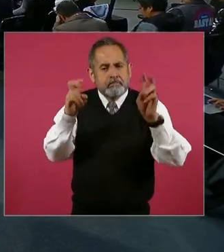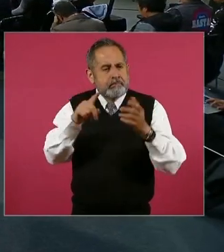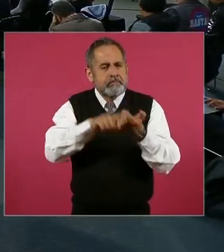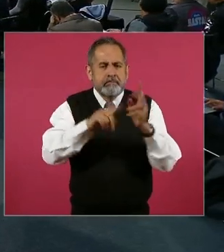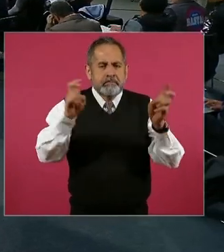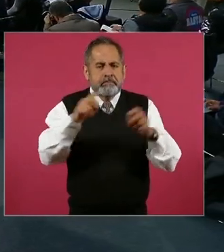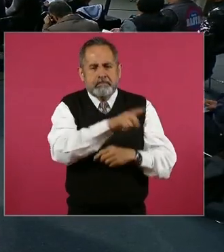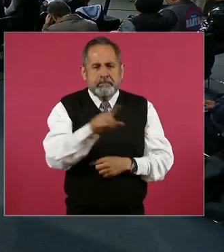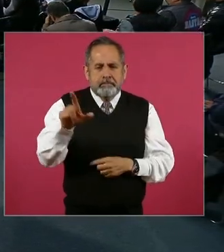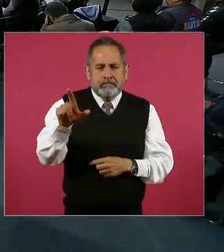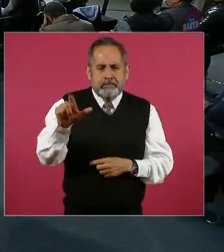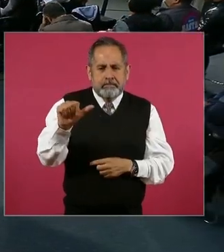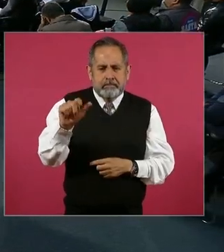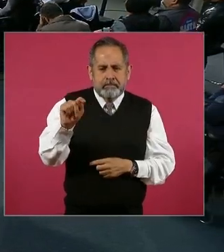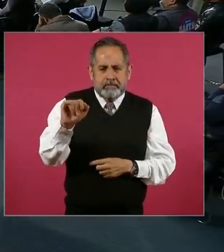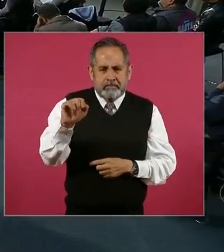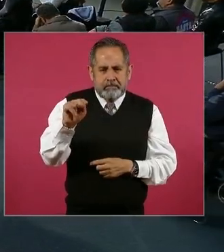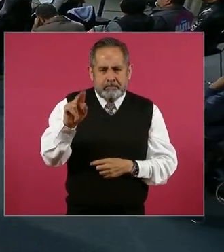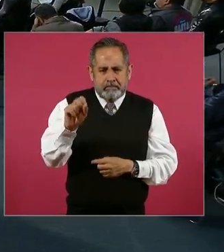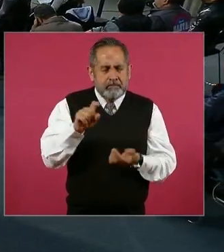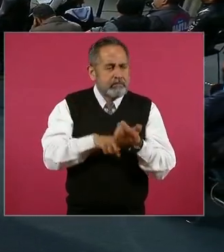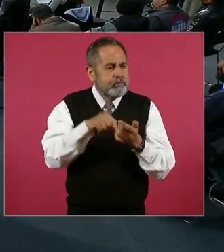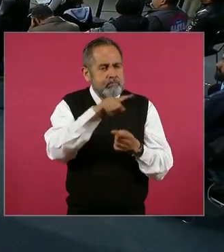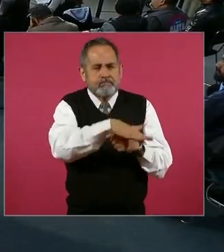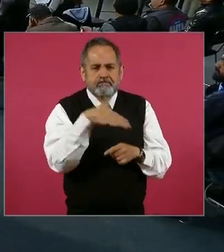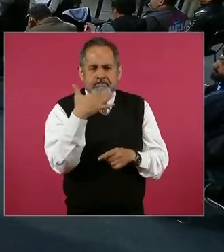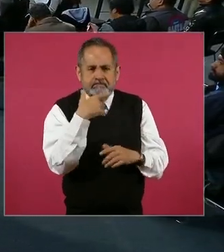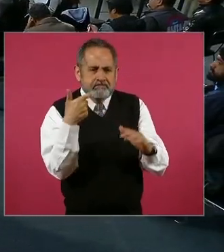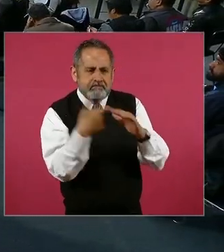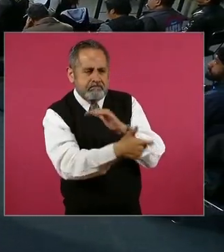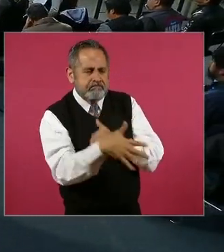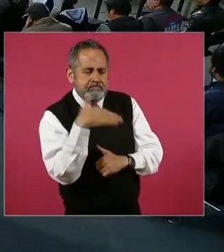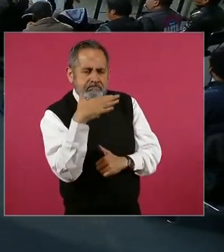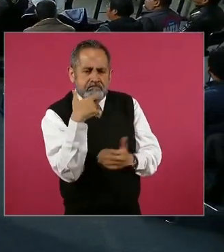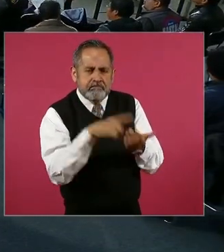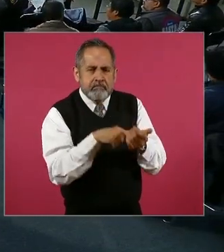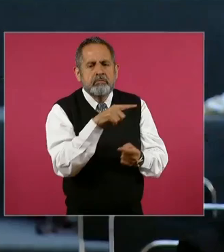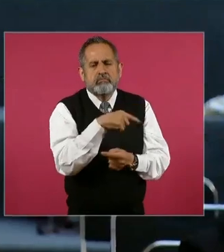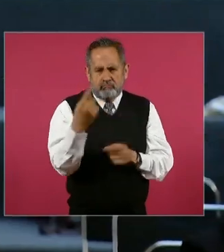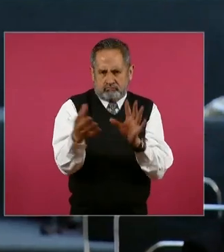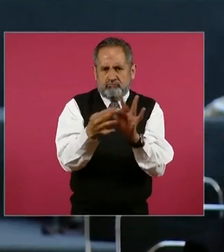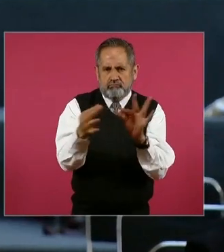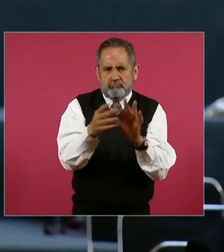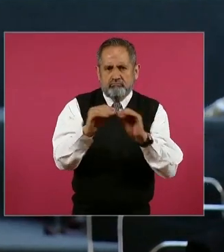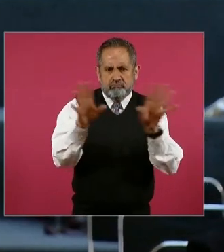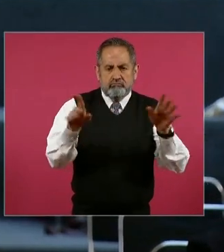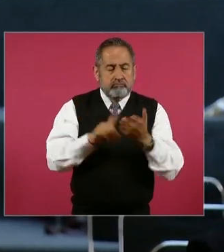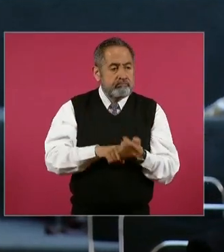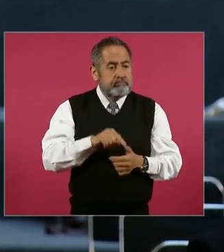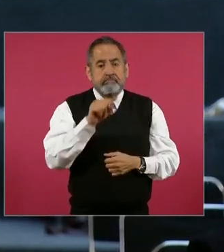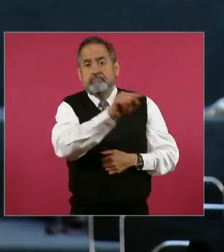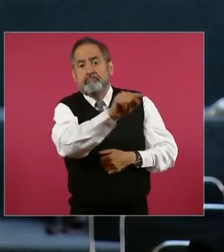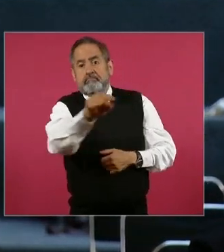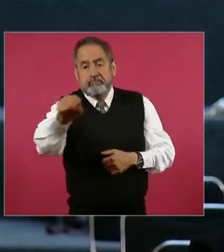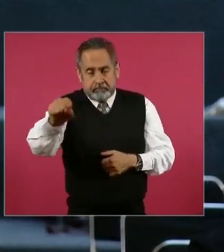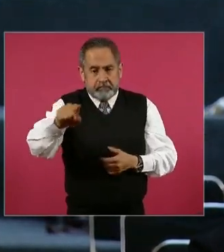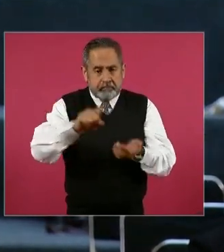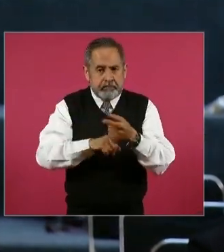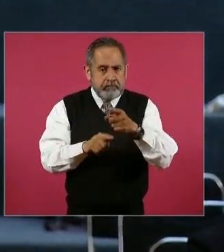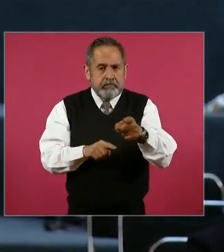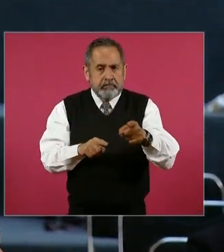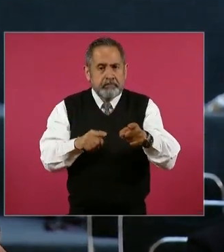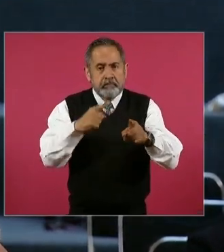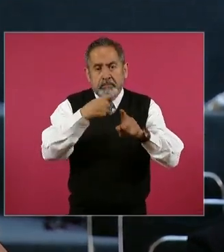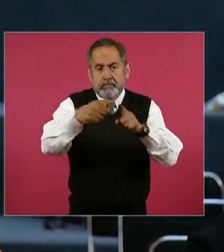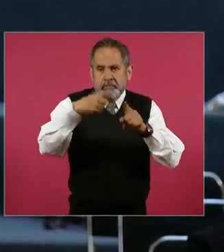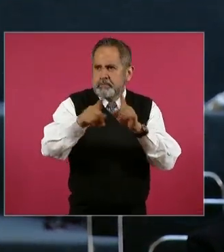y habló de de lavado de dinero y corrupción y explicó que hubo entidades públicas de varios